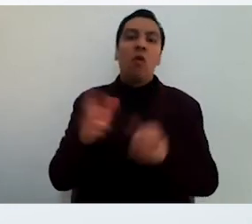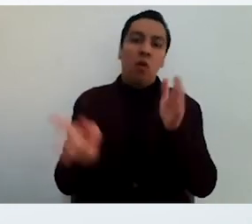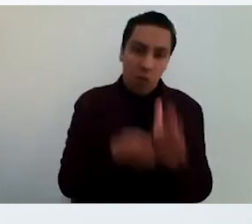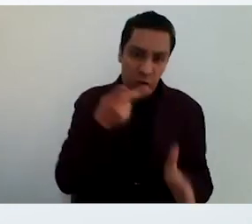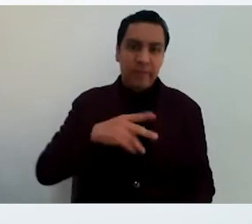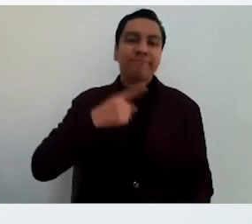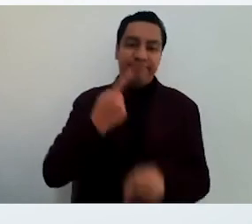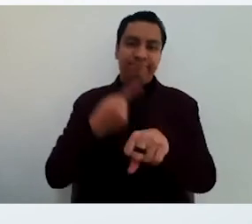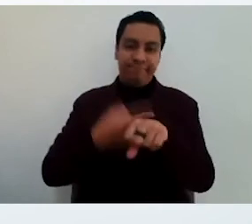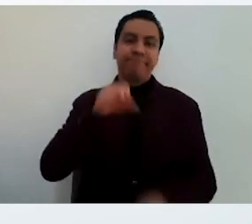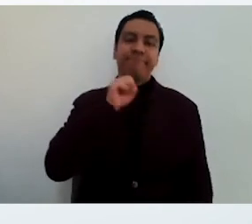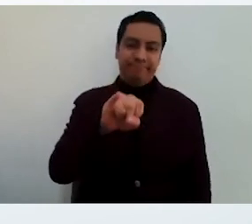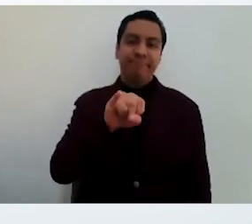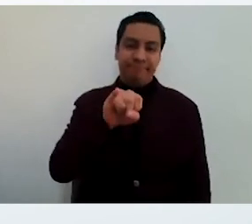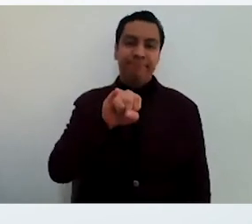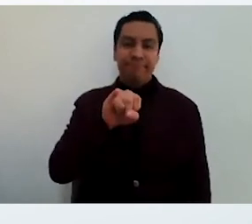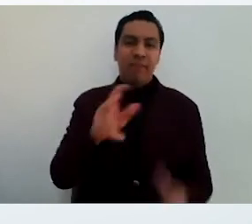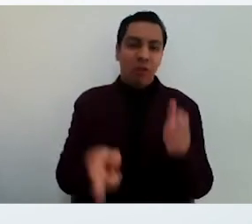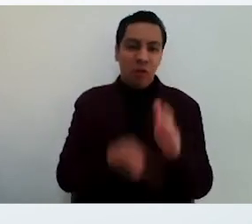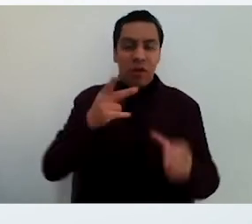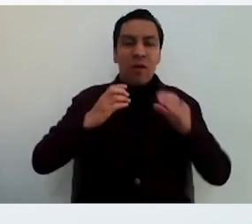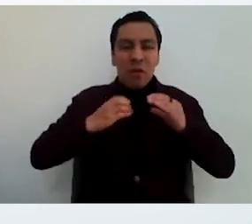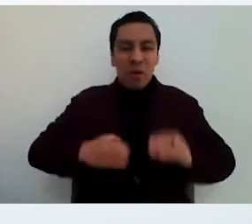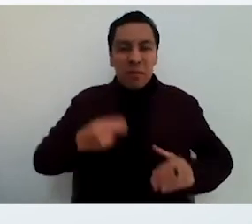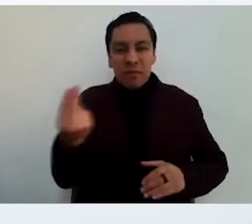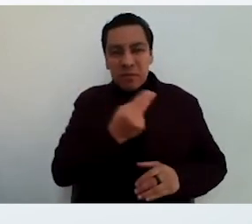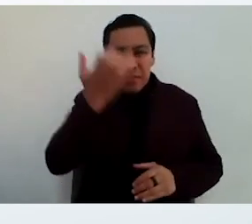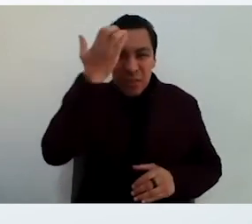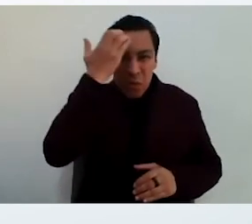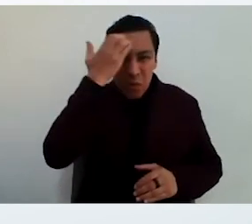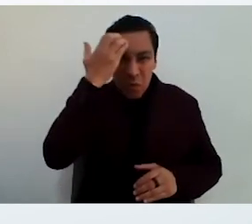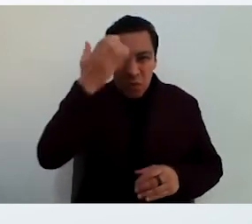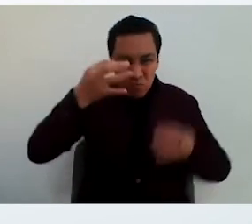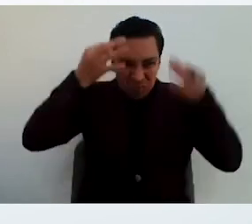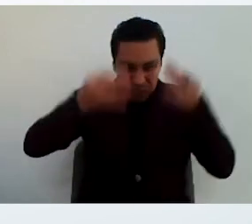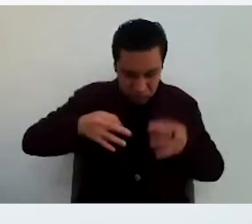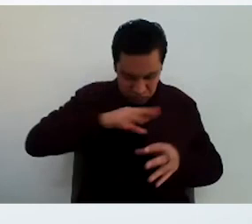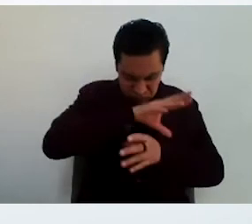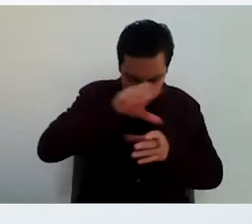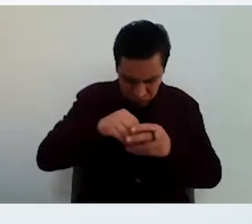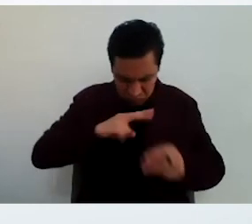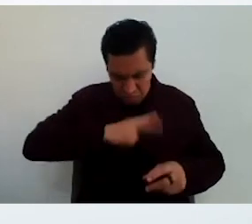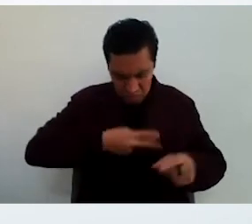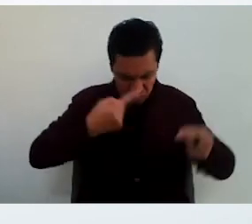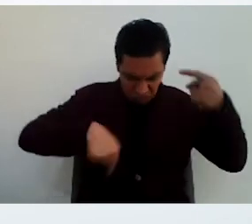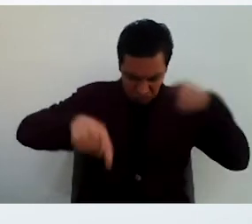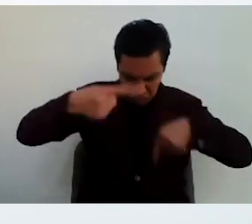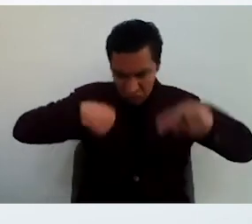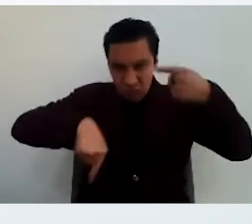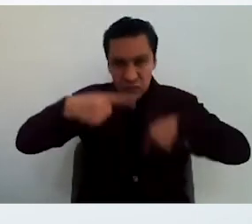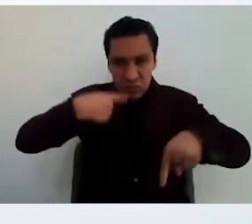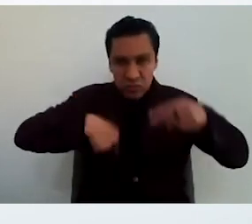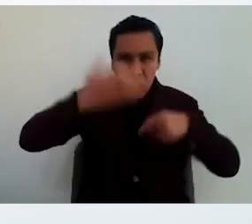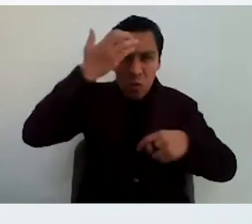una nueva forma de inmunidad. No lo sabemos. La respuesta rápida es no lo sabemos. Ok. Este virus, dice